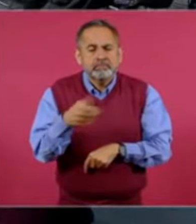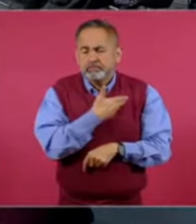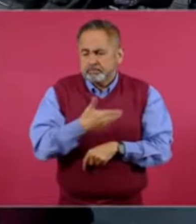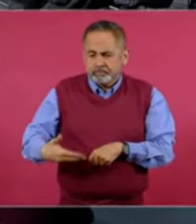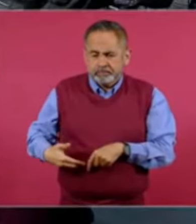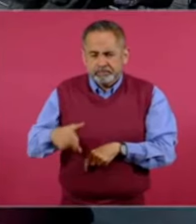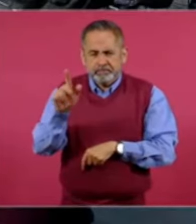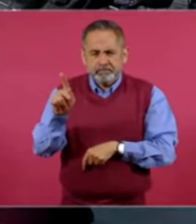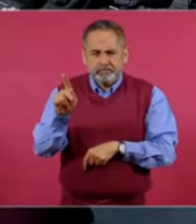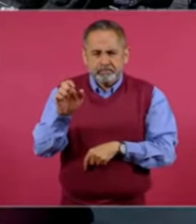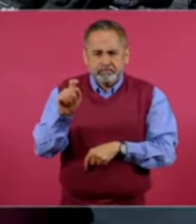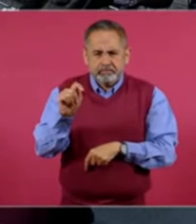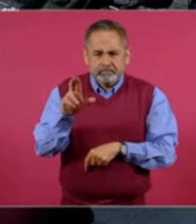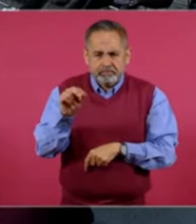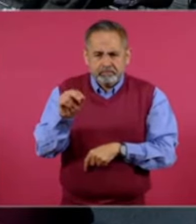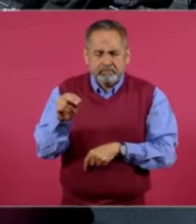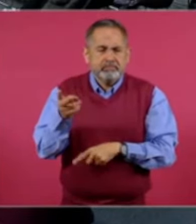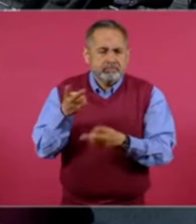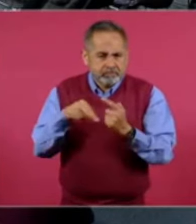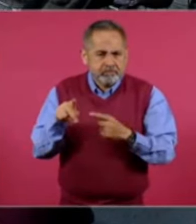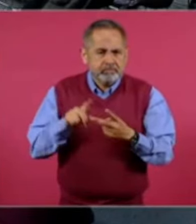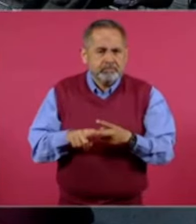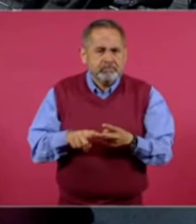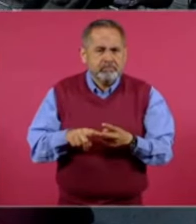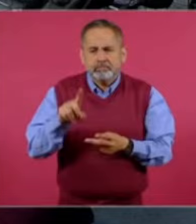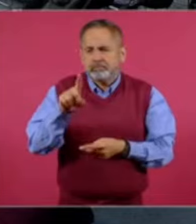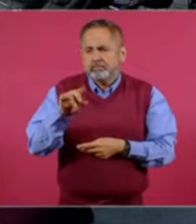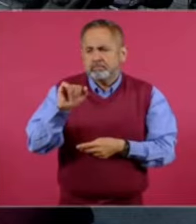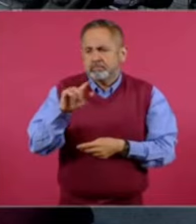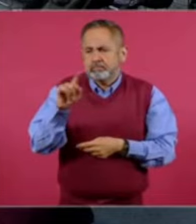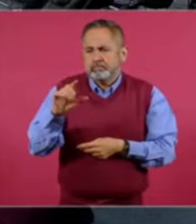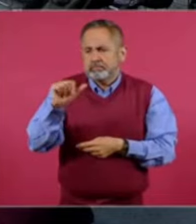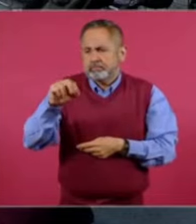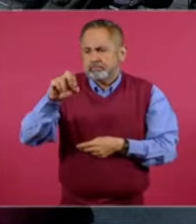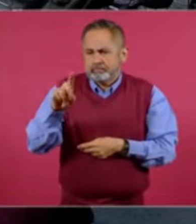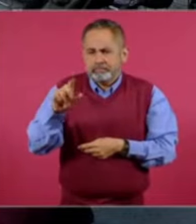presidente Petro, presidente Díaz-Canel de Cuba,